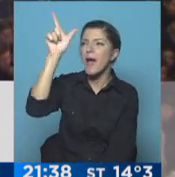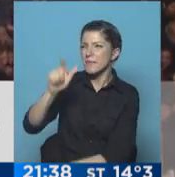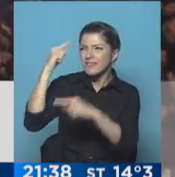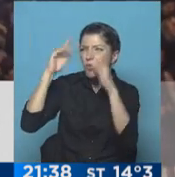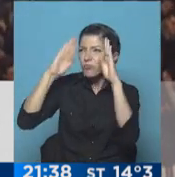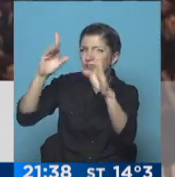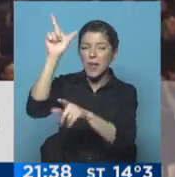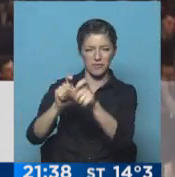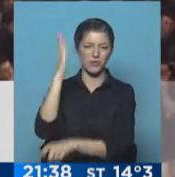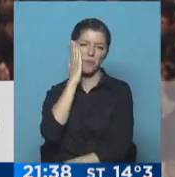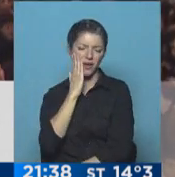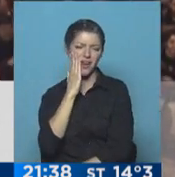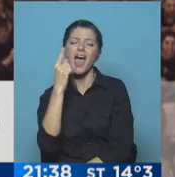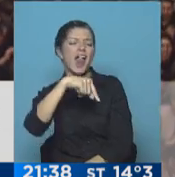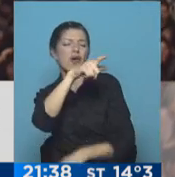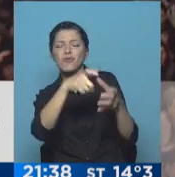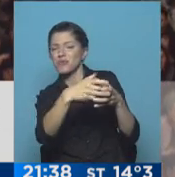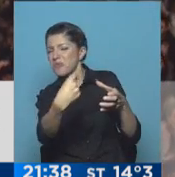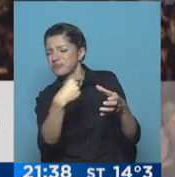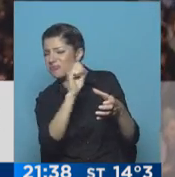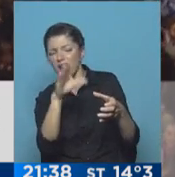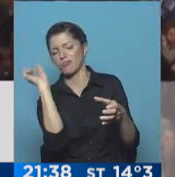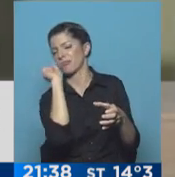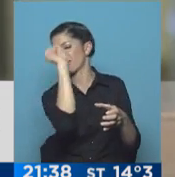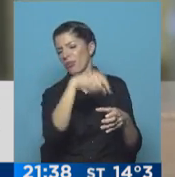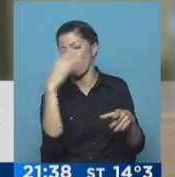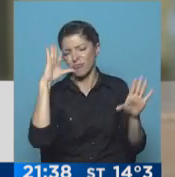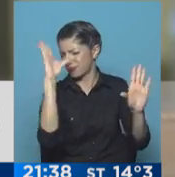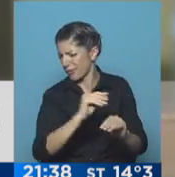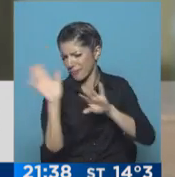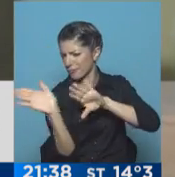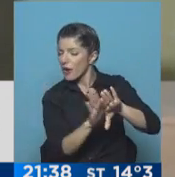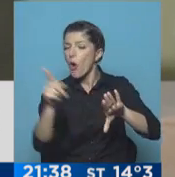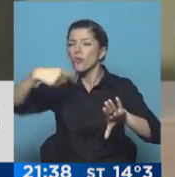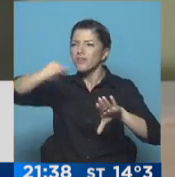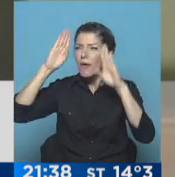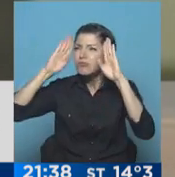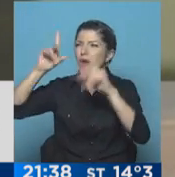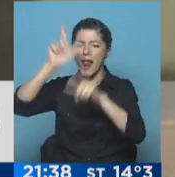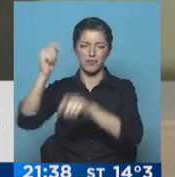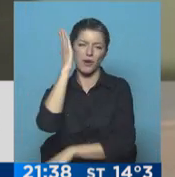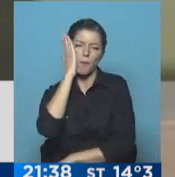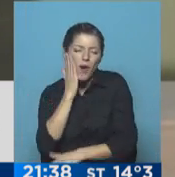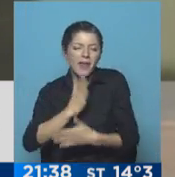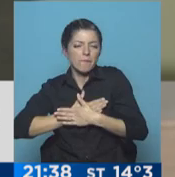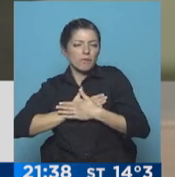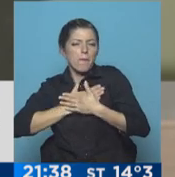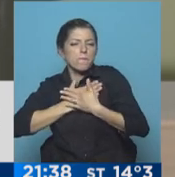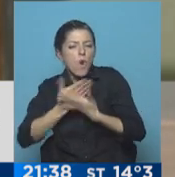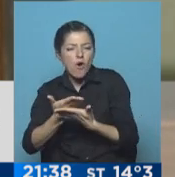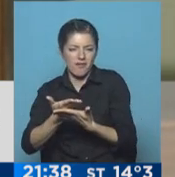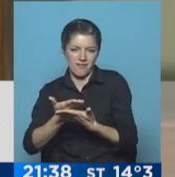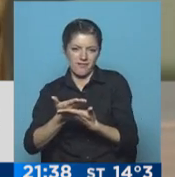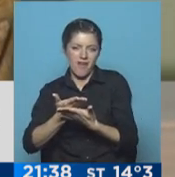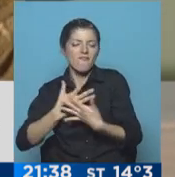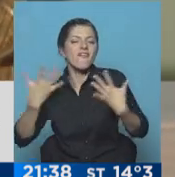buenos, olvídense de los malos, cántenles a los buenos, llénense de amor, llénense